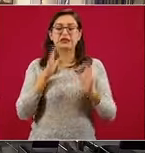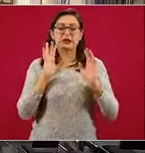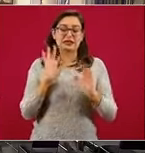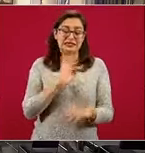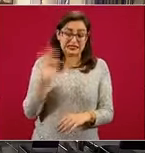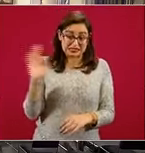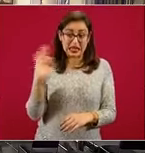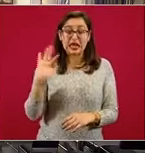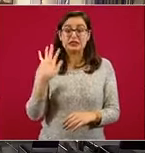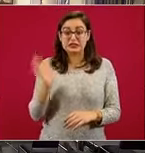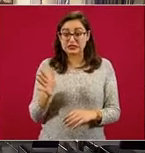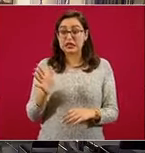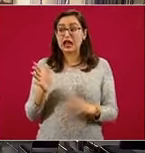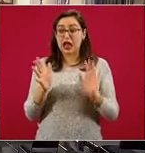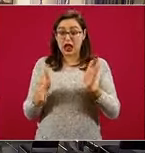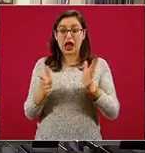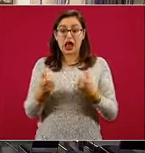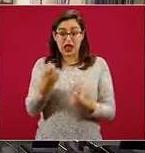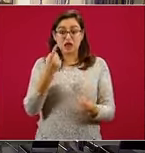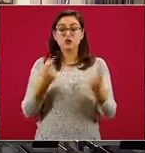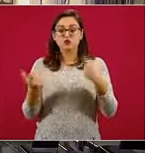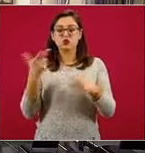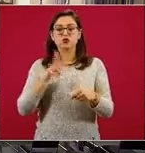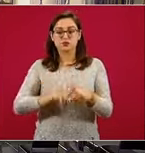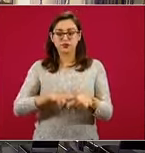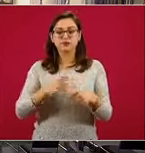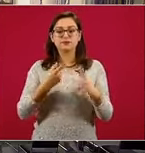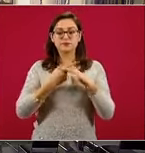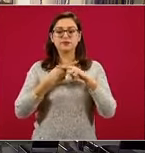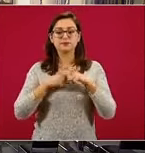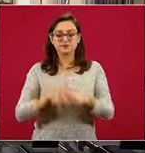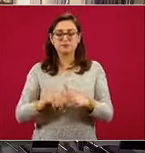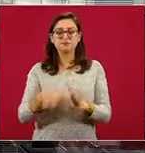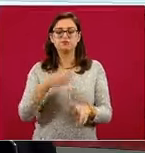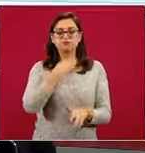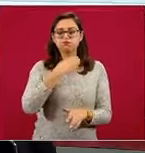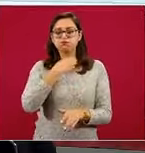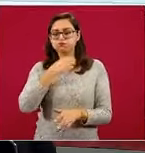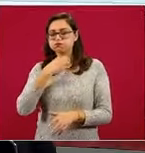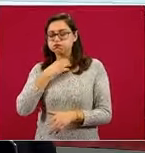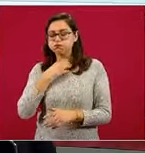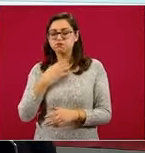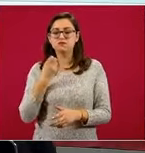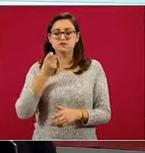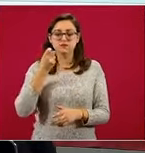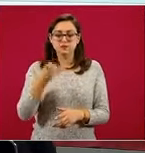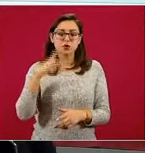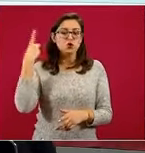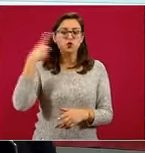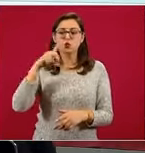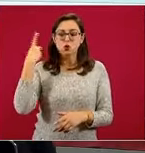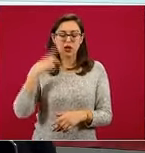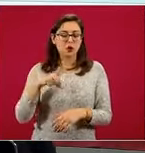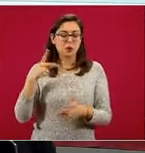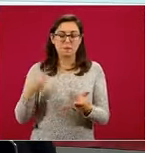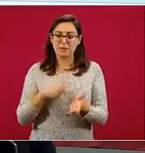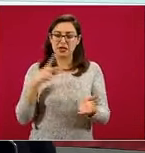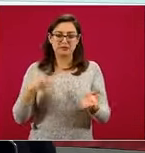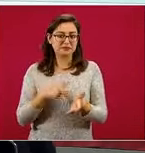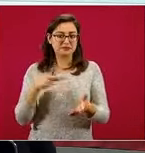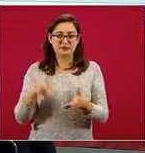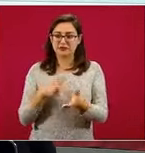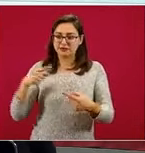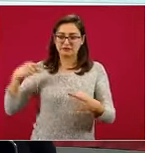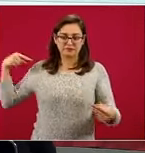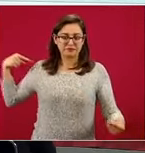saturaciones en algunas unidades o en algunos municipios. Y bueno, esto hemos visto que ha sido una constante en Durango prácticamente en la última